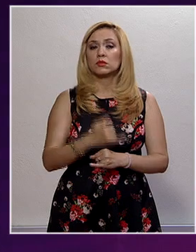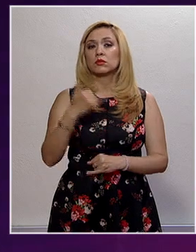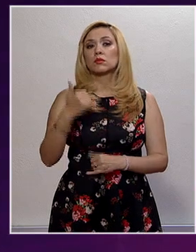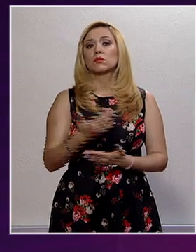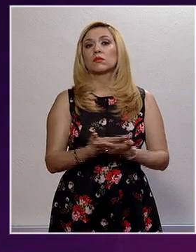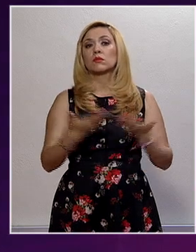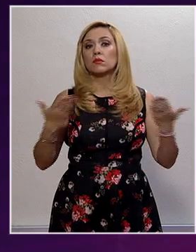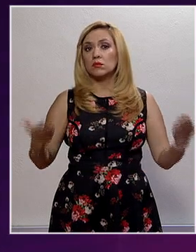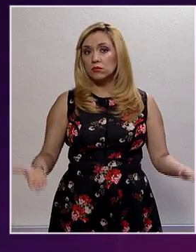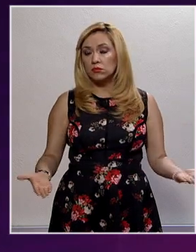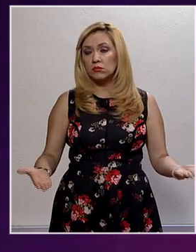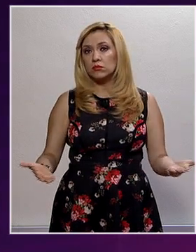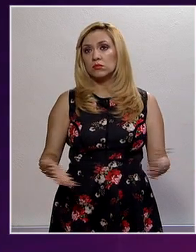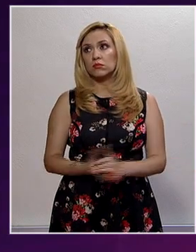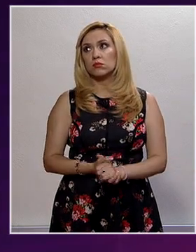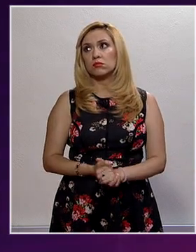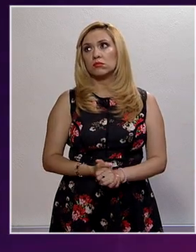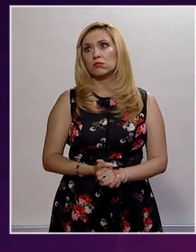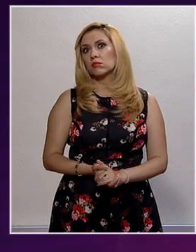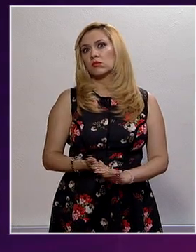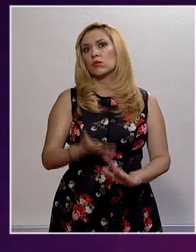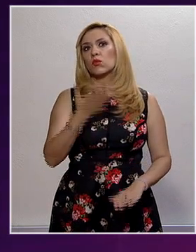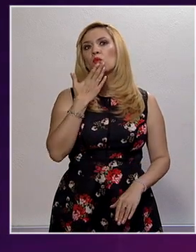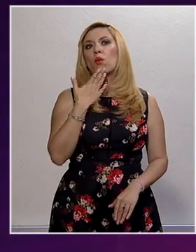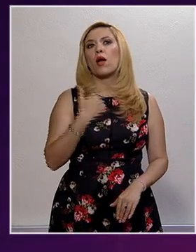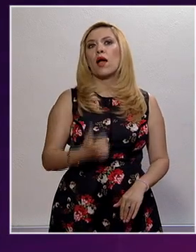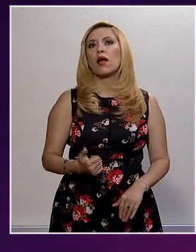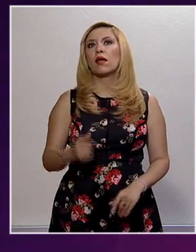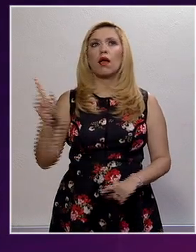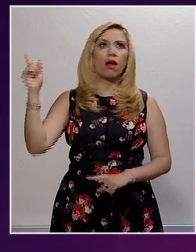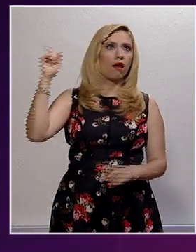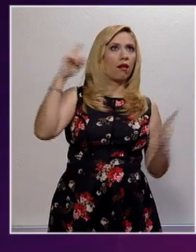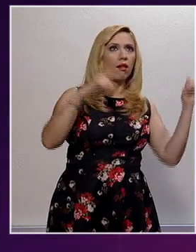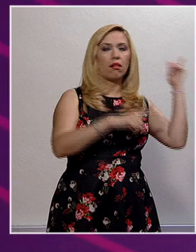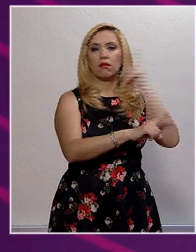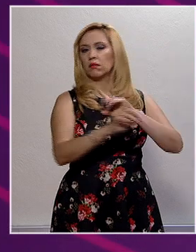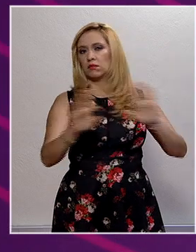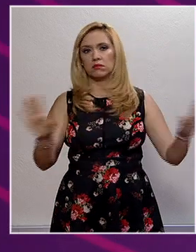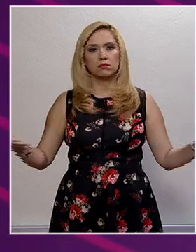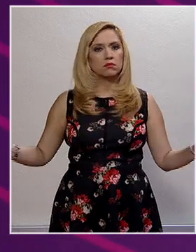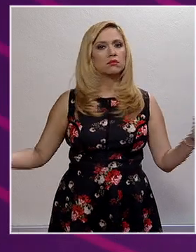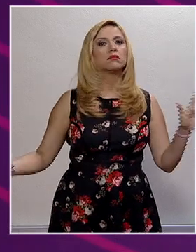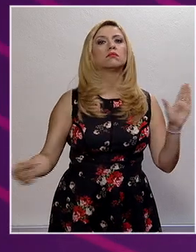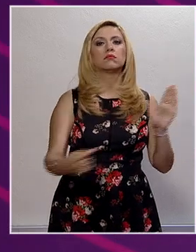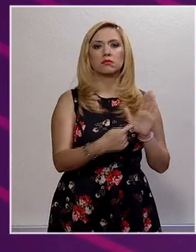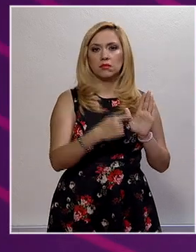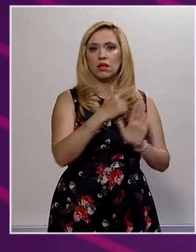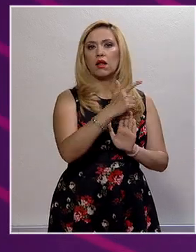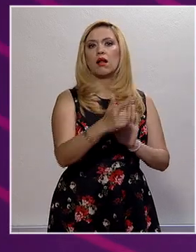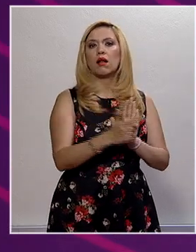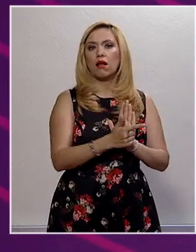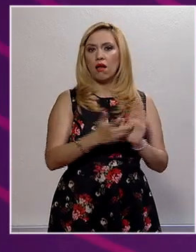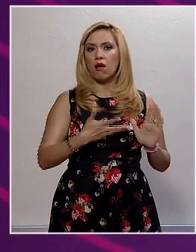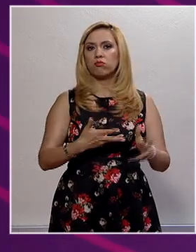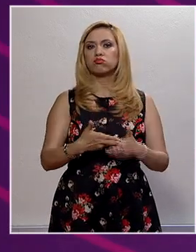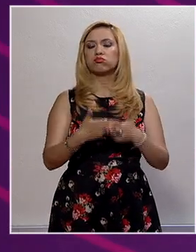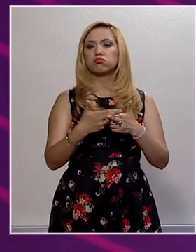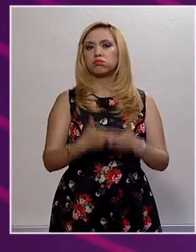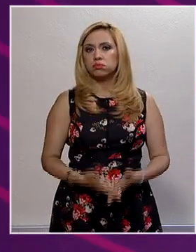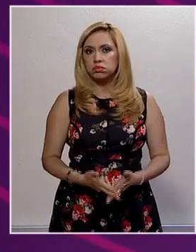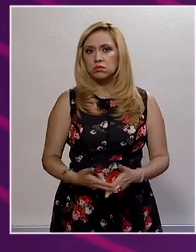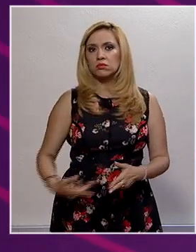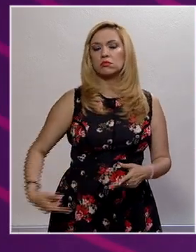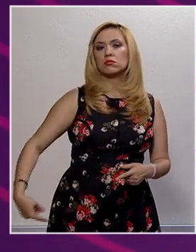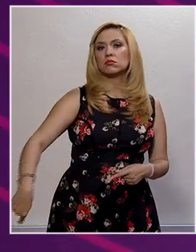que ahora pues ya no hay pretexto, no hay razón para decir que el derecho falta en ese sentido, sino que los